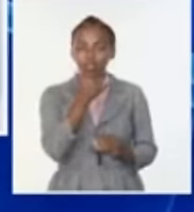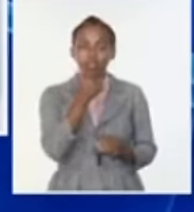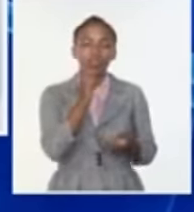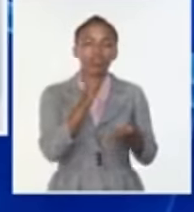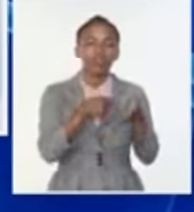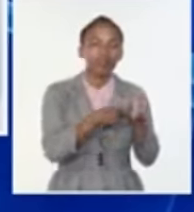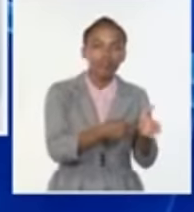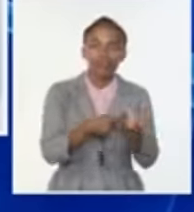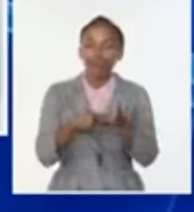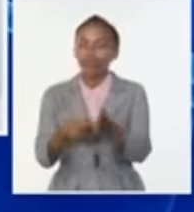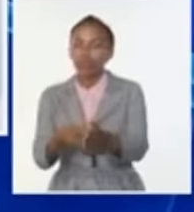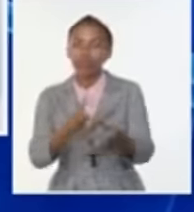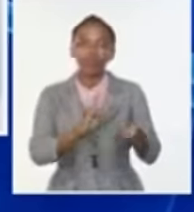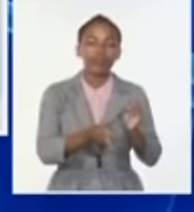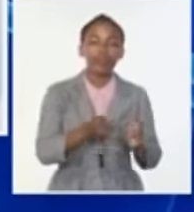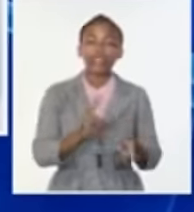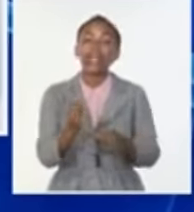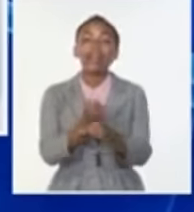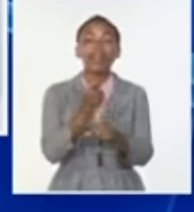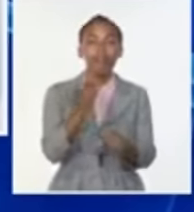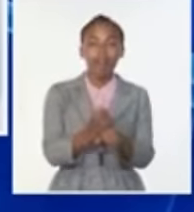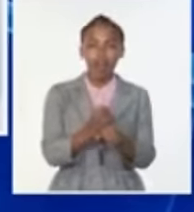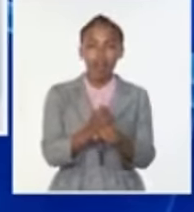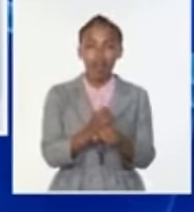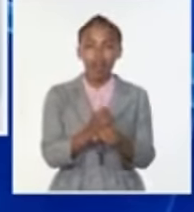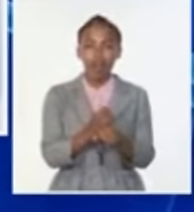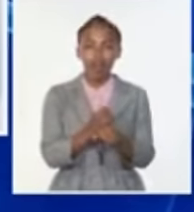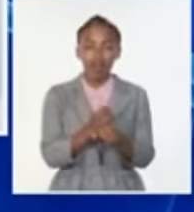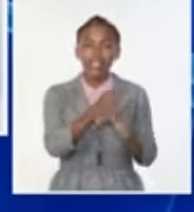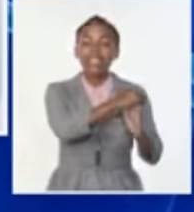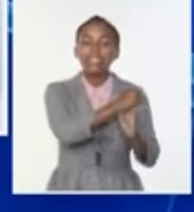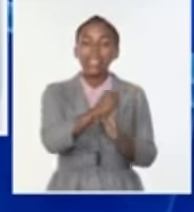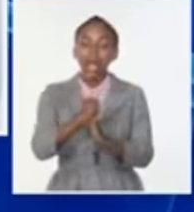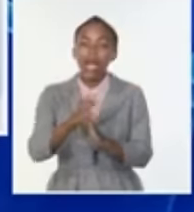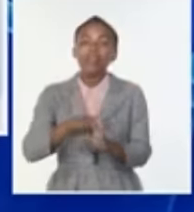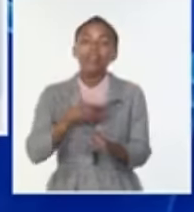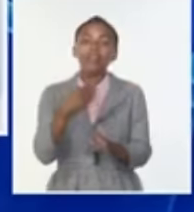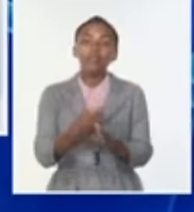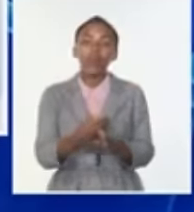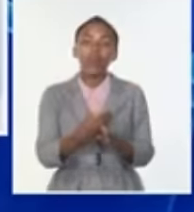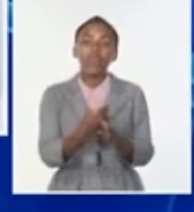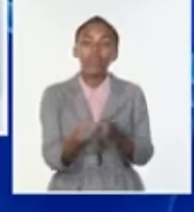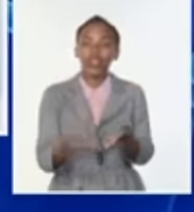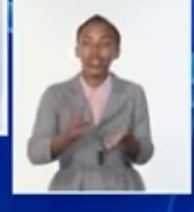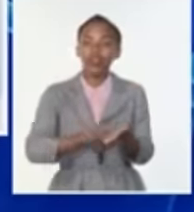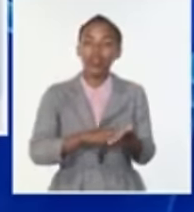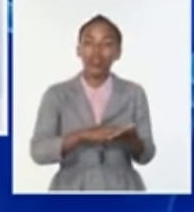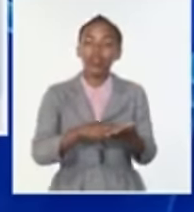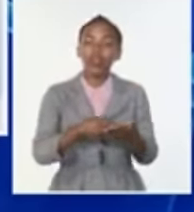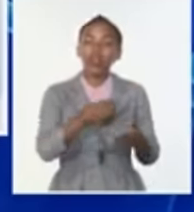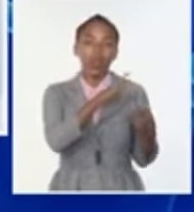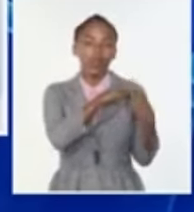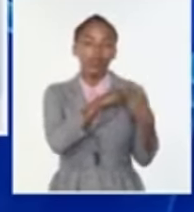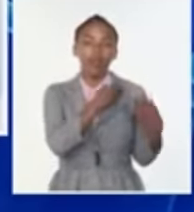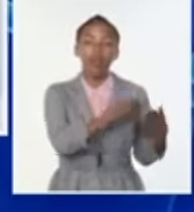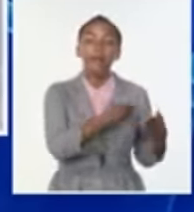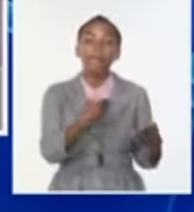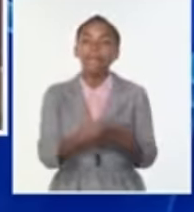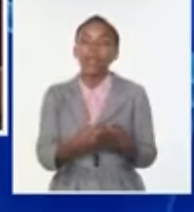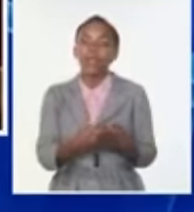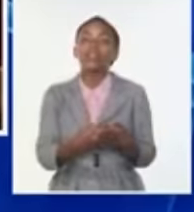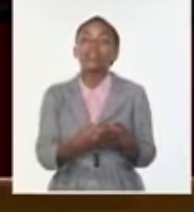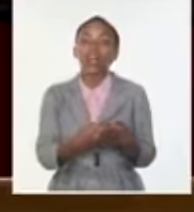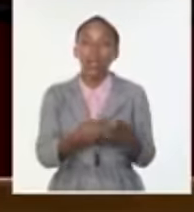el trabajo, conducirlo y lograr que cada actor económico juegue el papel que le corresponde. Eso sí, siempre lo vamos a